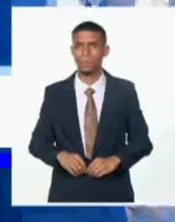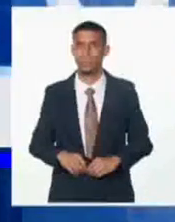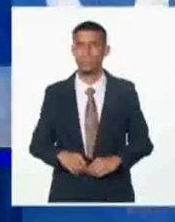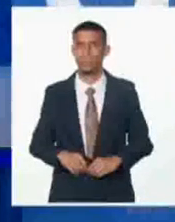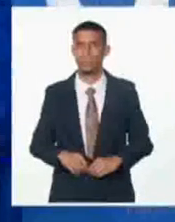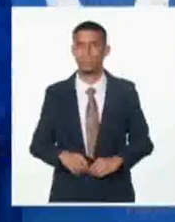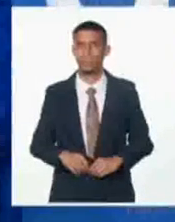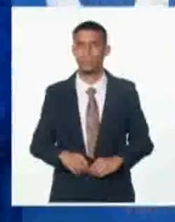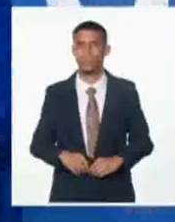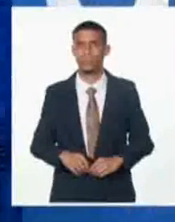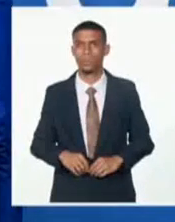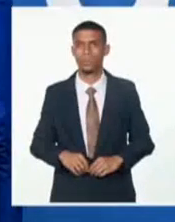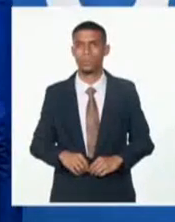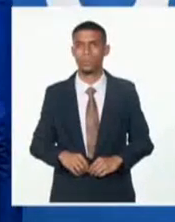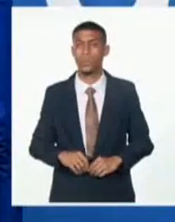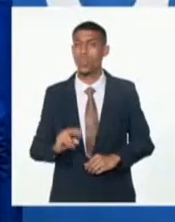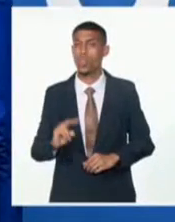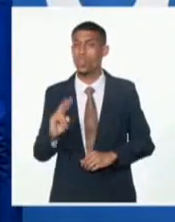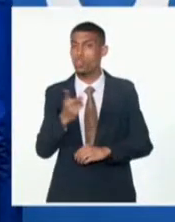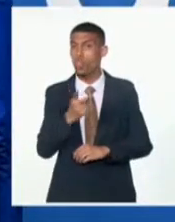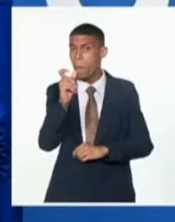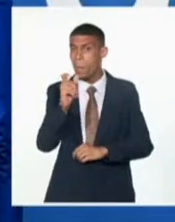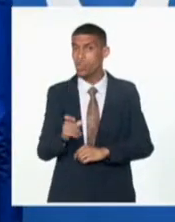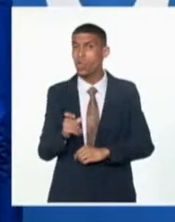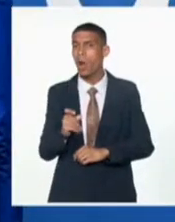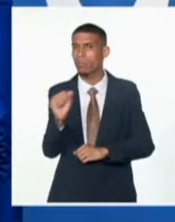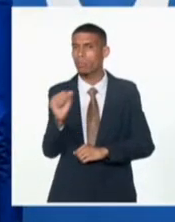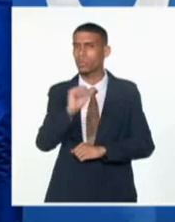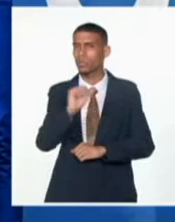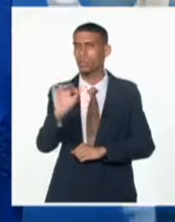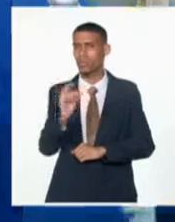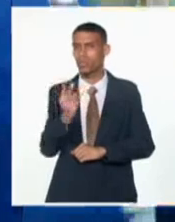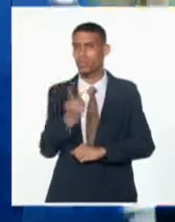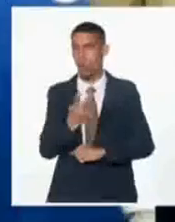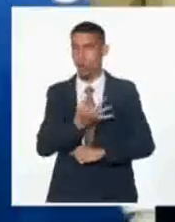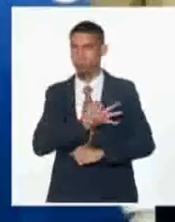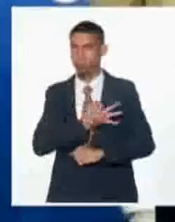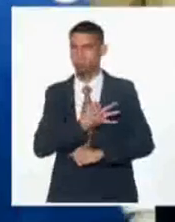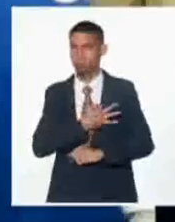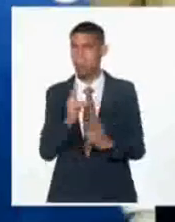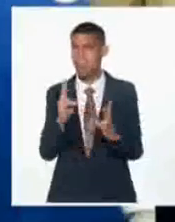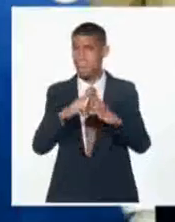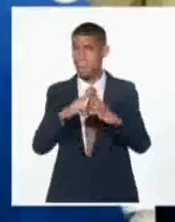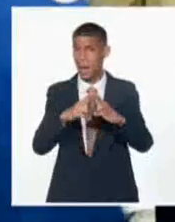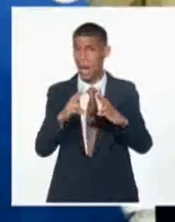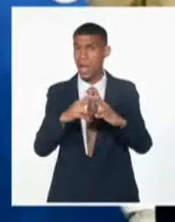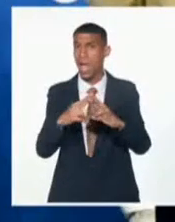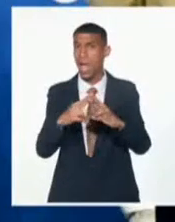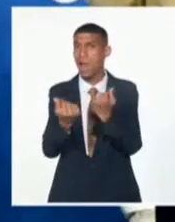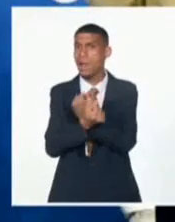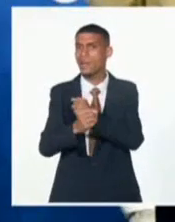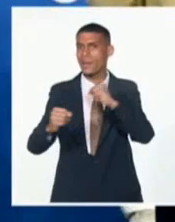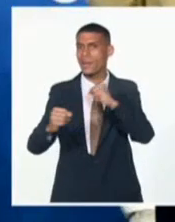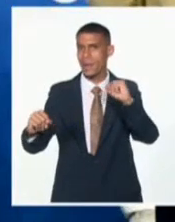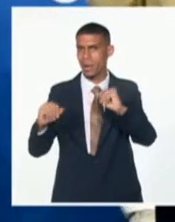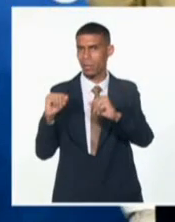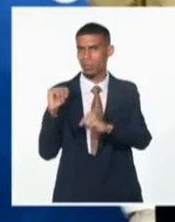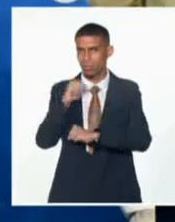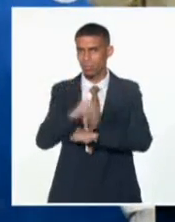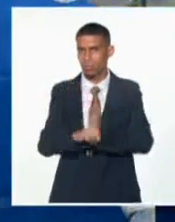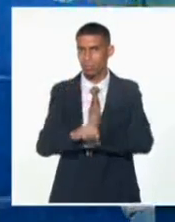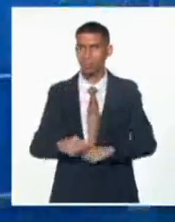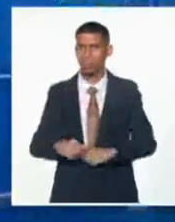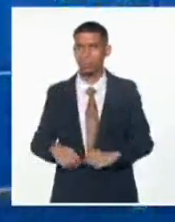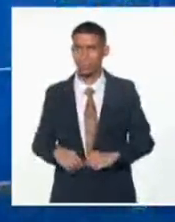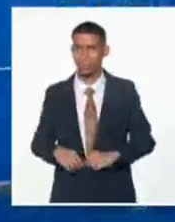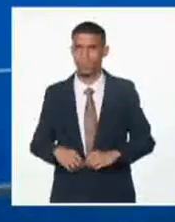Darío Enrique Navarro sumaron ambas preseas en las modalidades de parejas mixtas, estilo libre punce y en la tradicional.